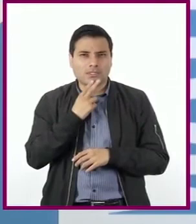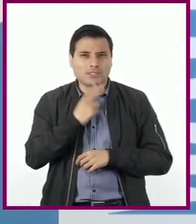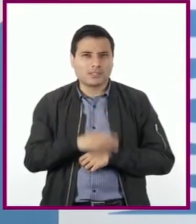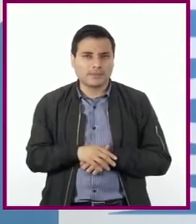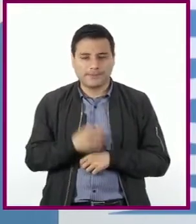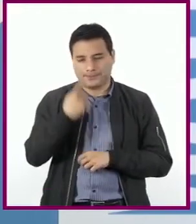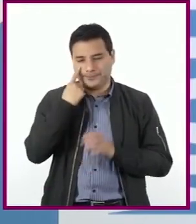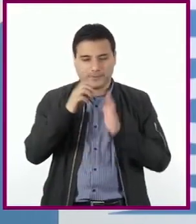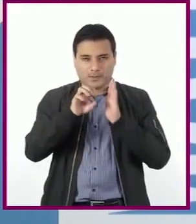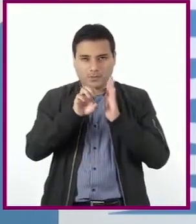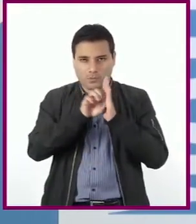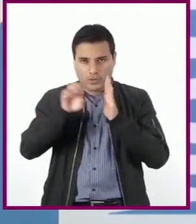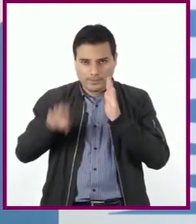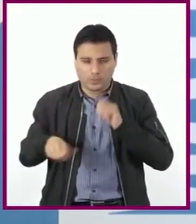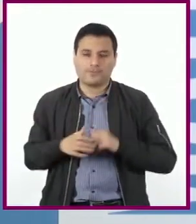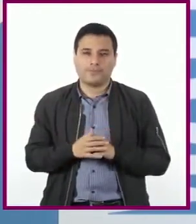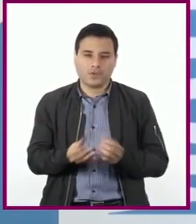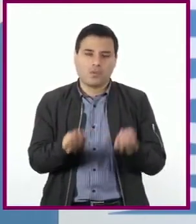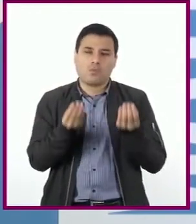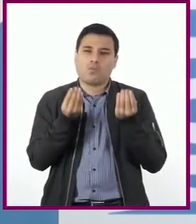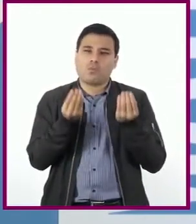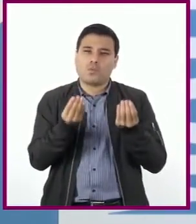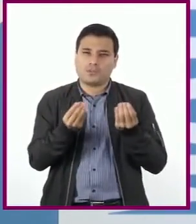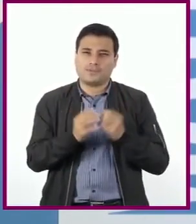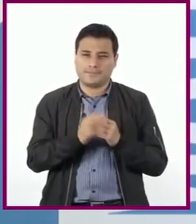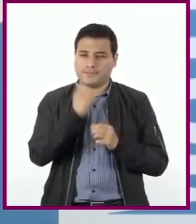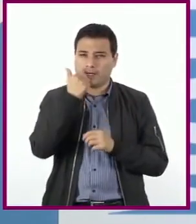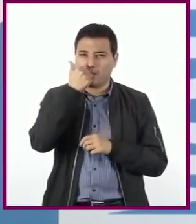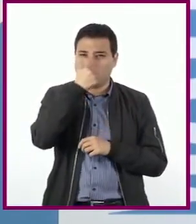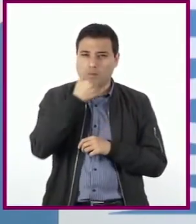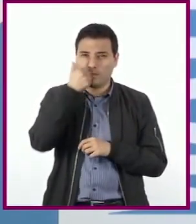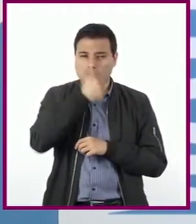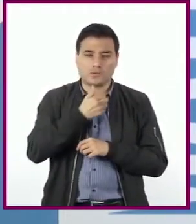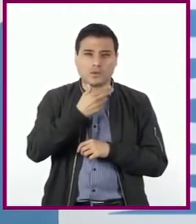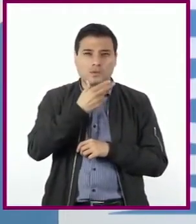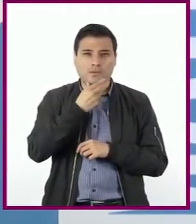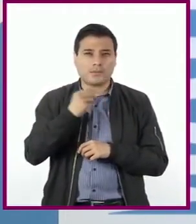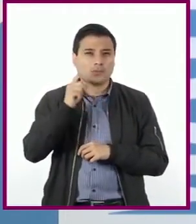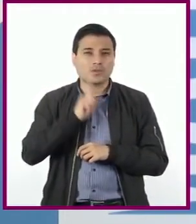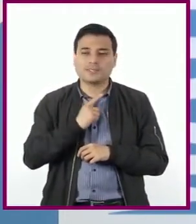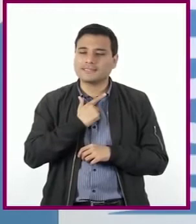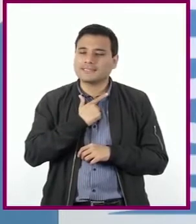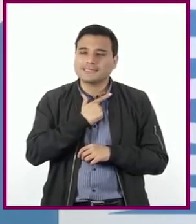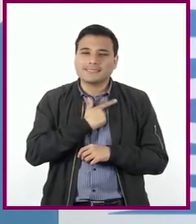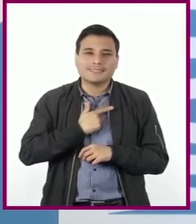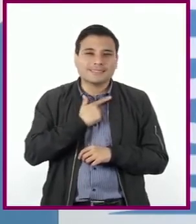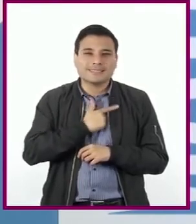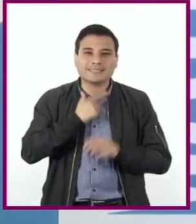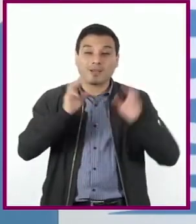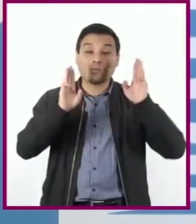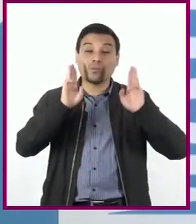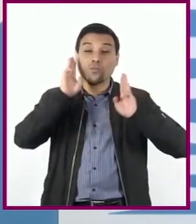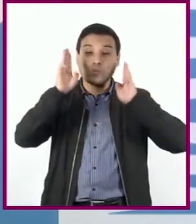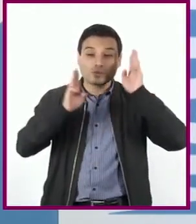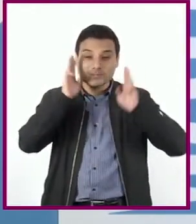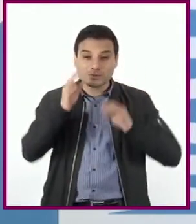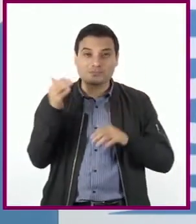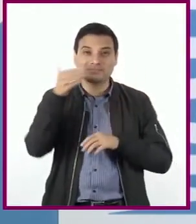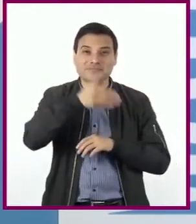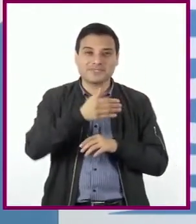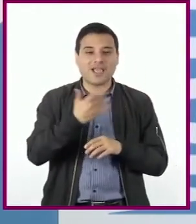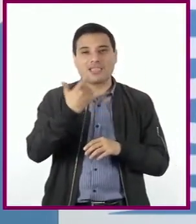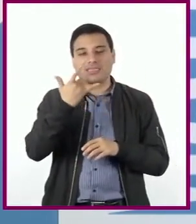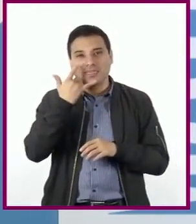Por ejemplo, a muchas y muchos de mis alumnas y alumnos les gusta ir a los museos para ver